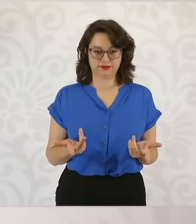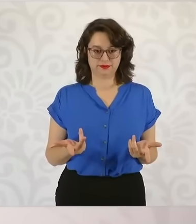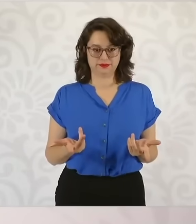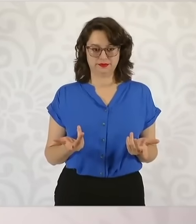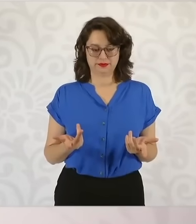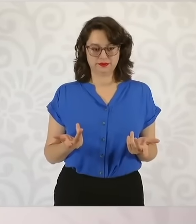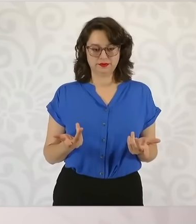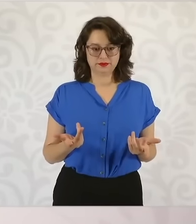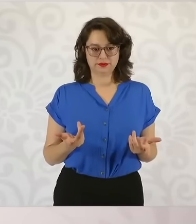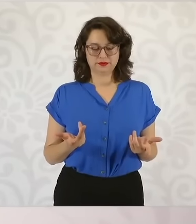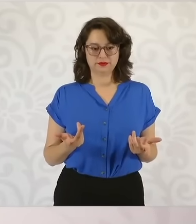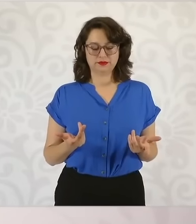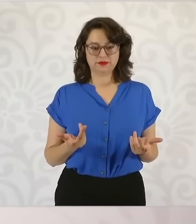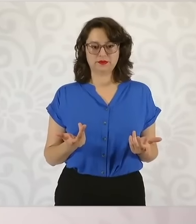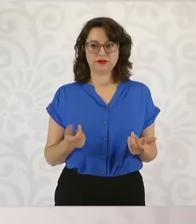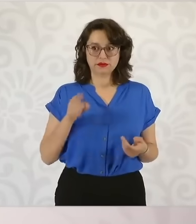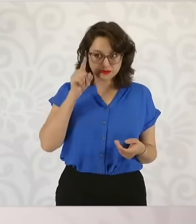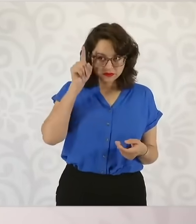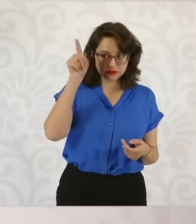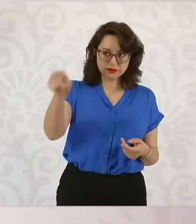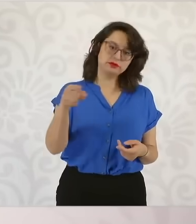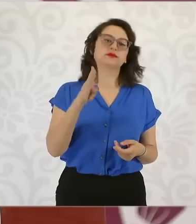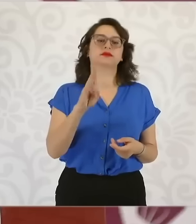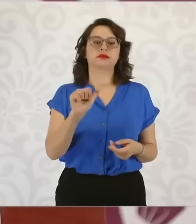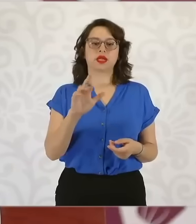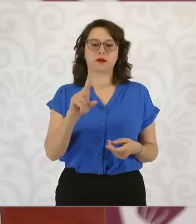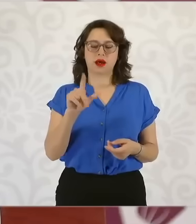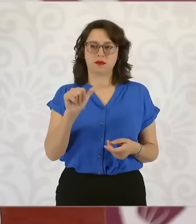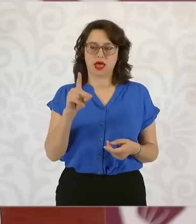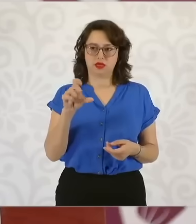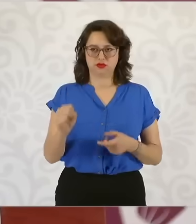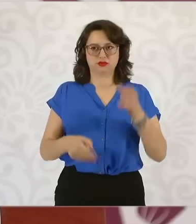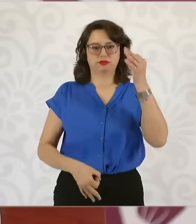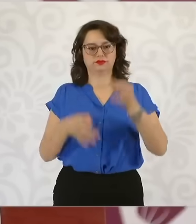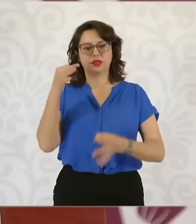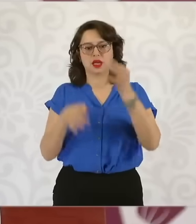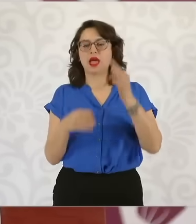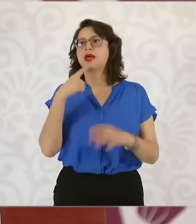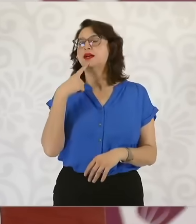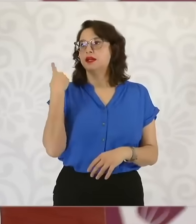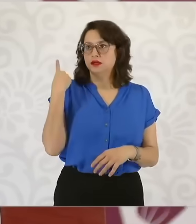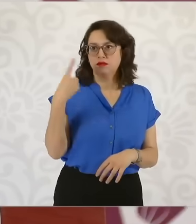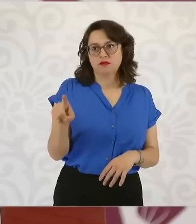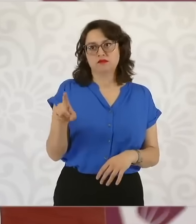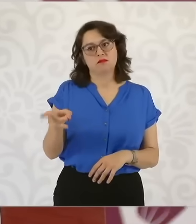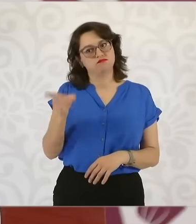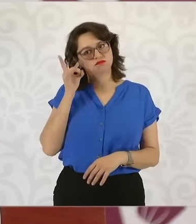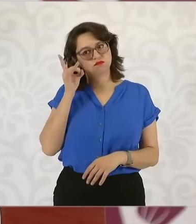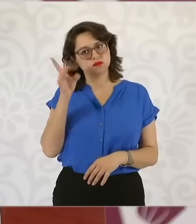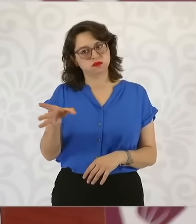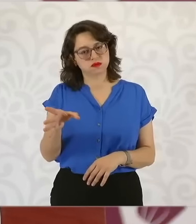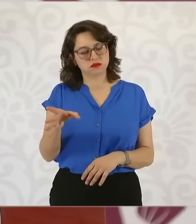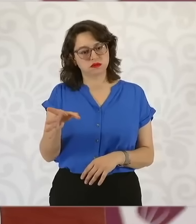hacia un tribunal de Barbados donde se ganó ese pleito. Y finalmente le